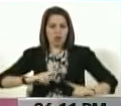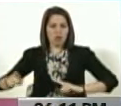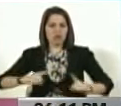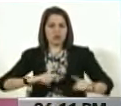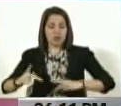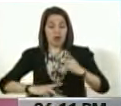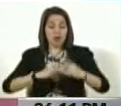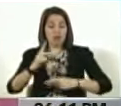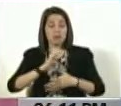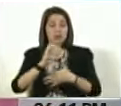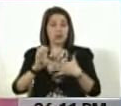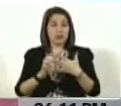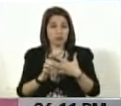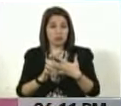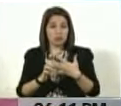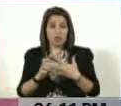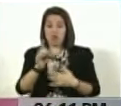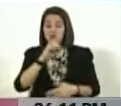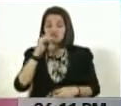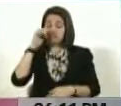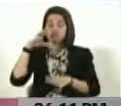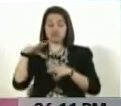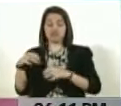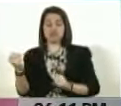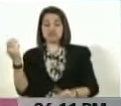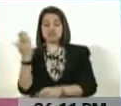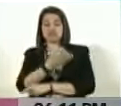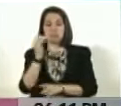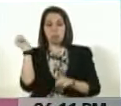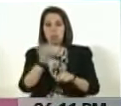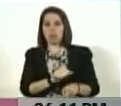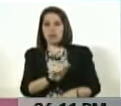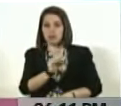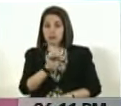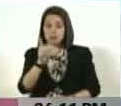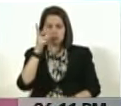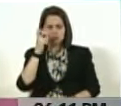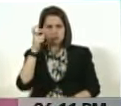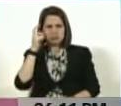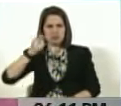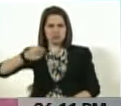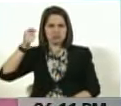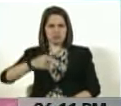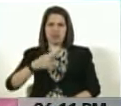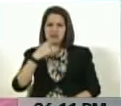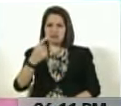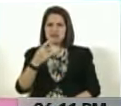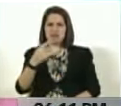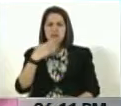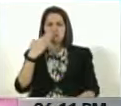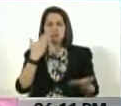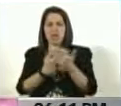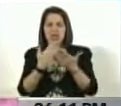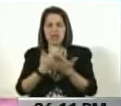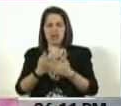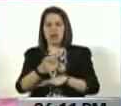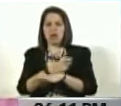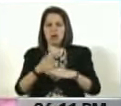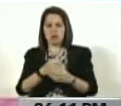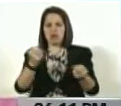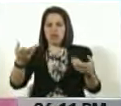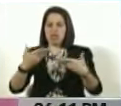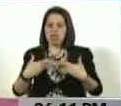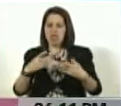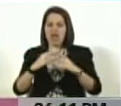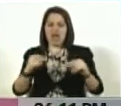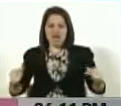de producción del país, y no la burguesía, no la oligarquía. Yo escuchaba ahí al diputado que decía, le vamos a exigir al gobierno que le dé la harina para